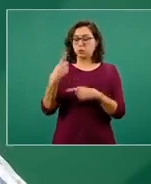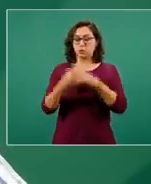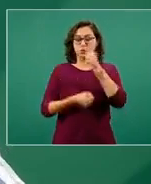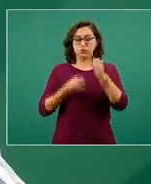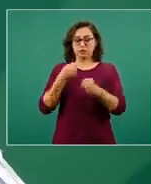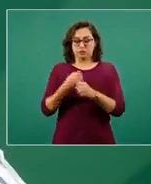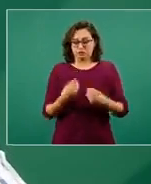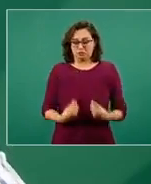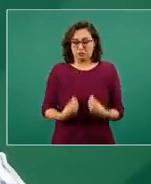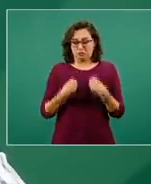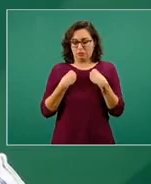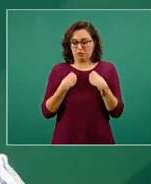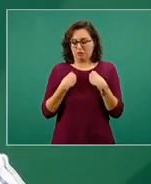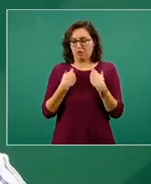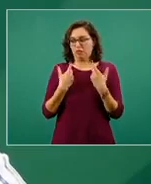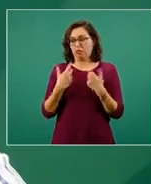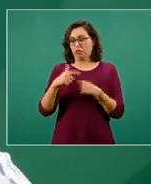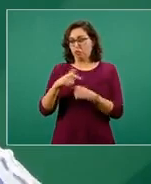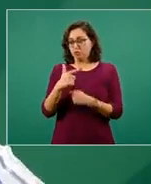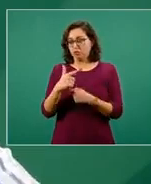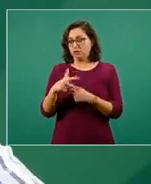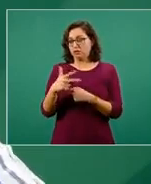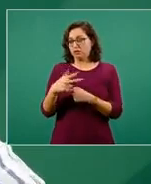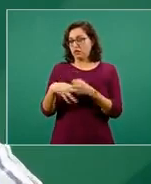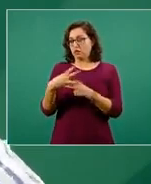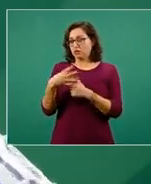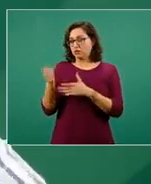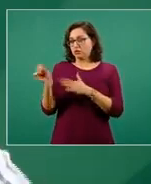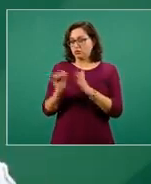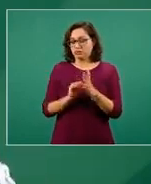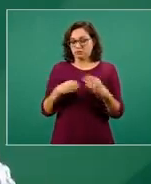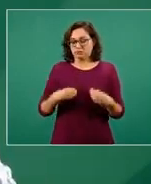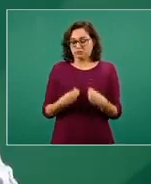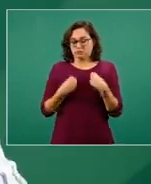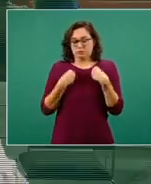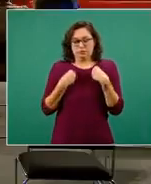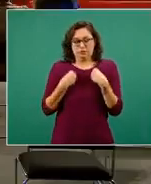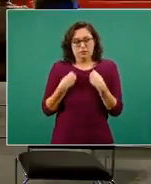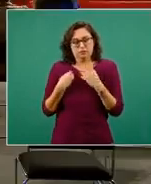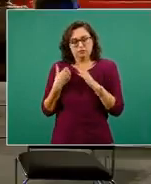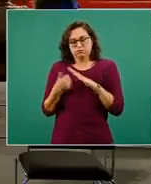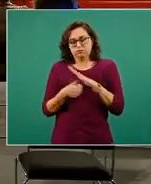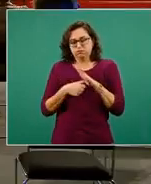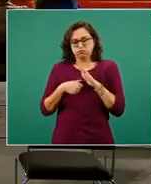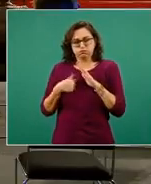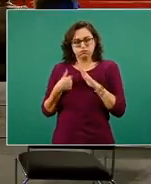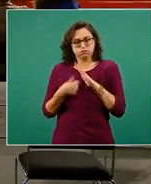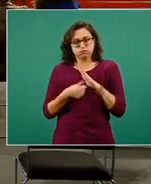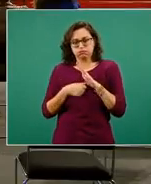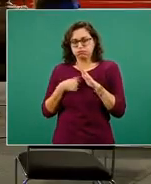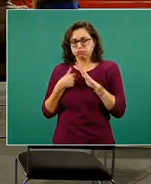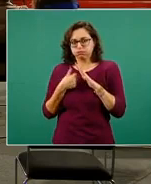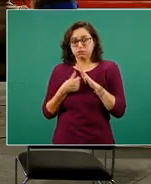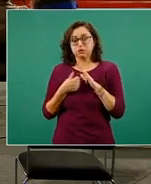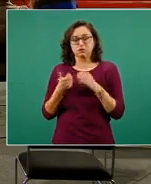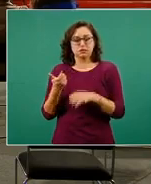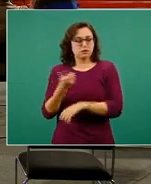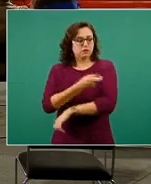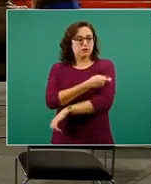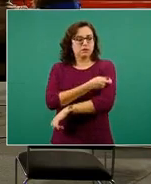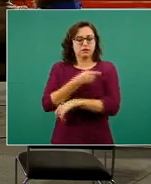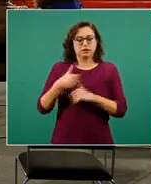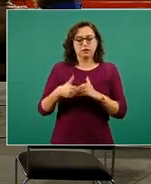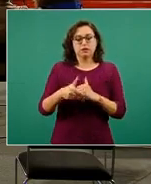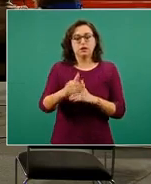de 12 o 14 meses, porque las personas adultas mayores son quizá quienes han